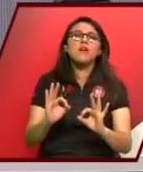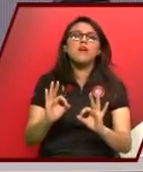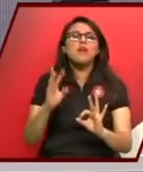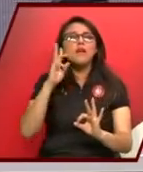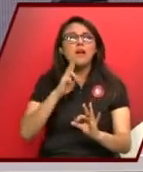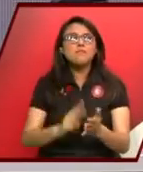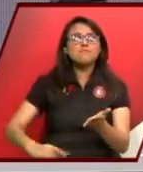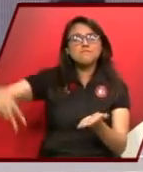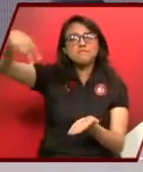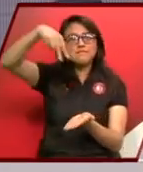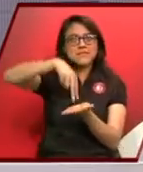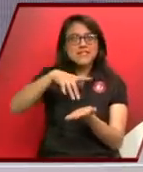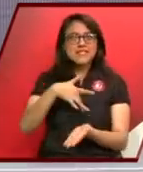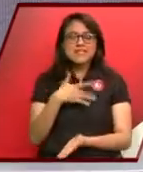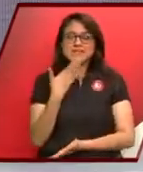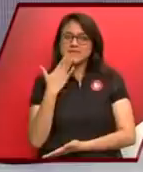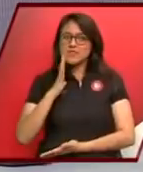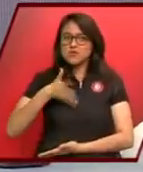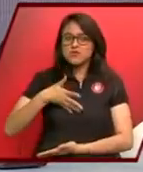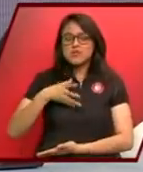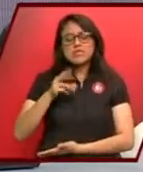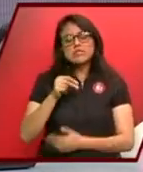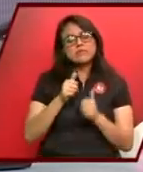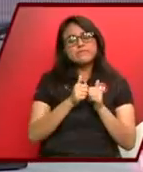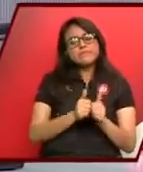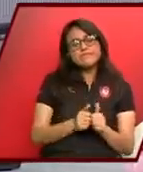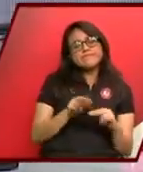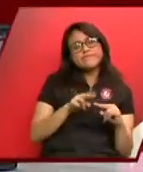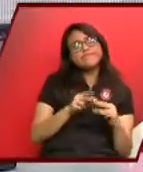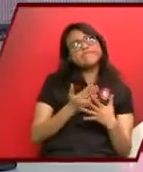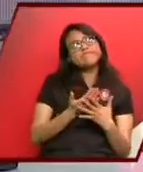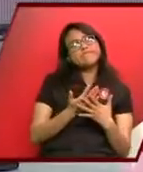en lugar de estar de pie orgullosos, están sentados en la banca esperando la pecera.